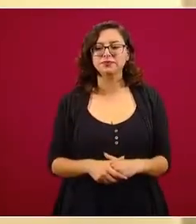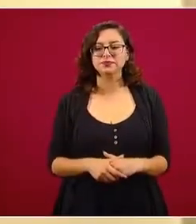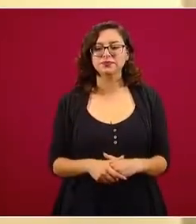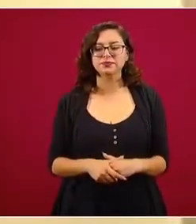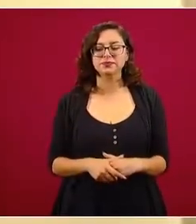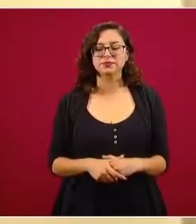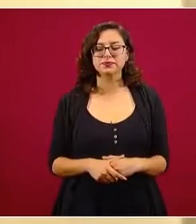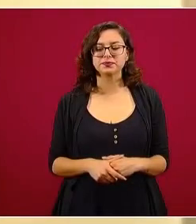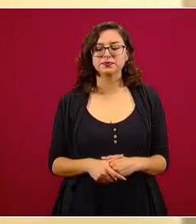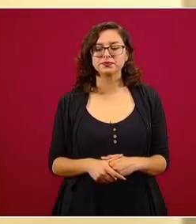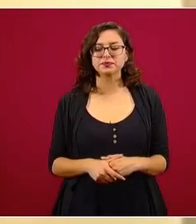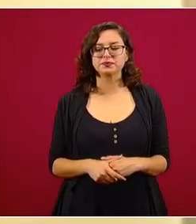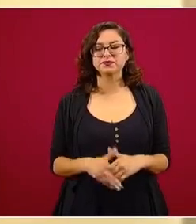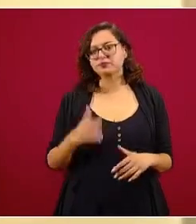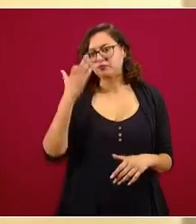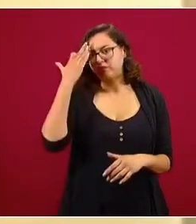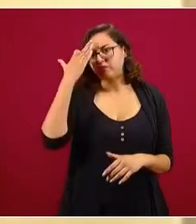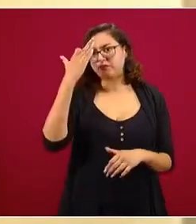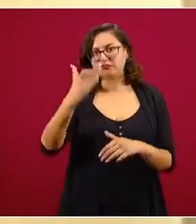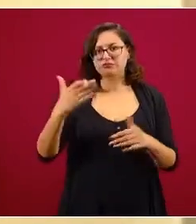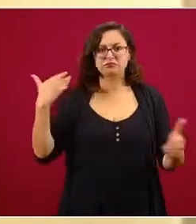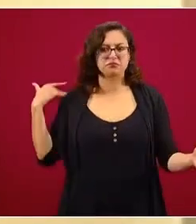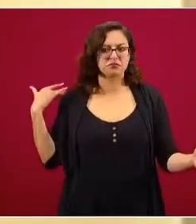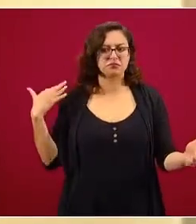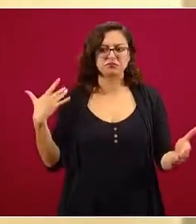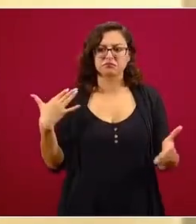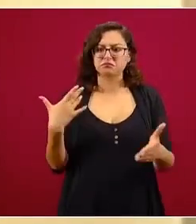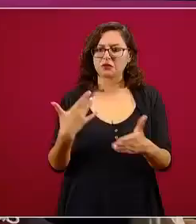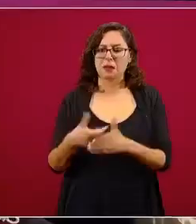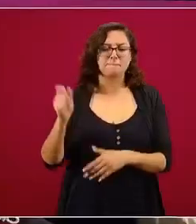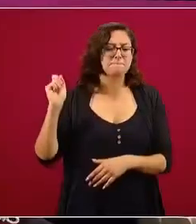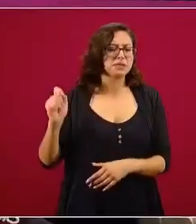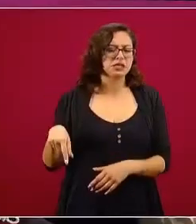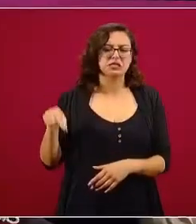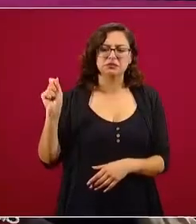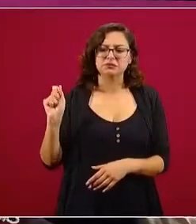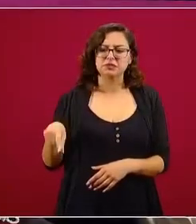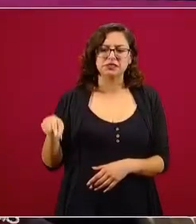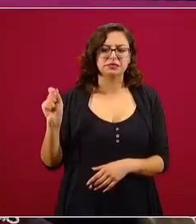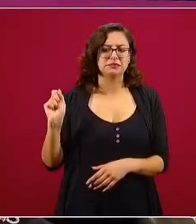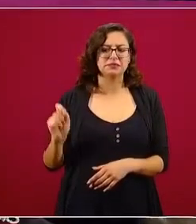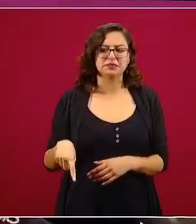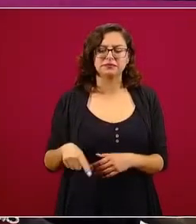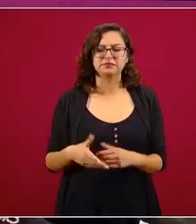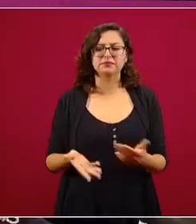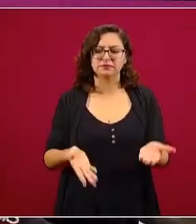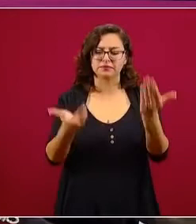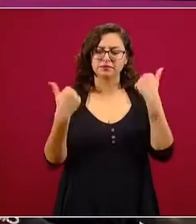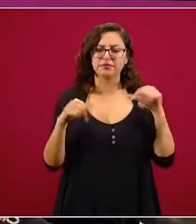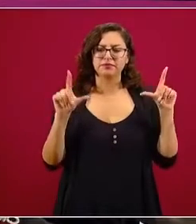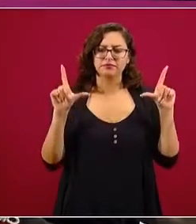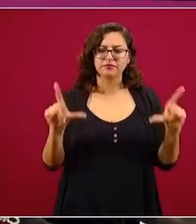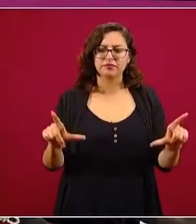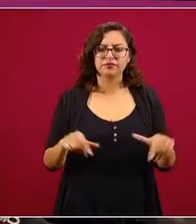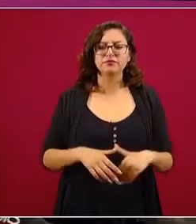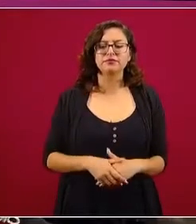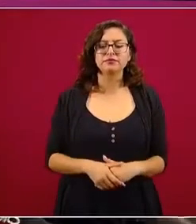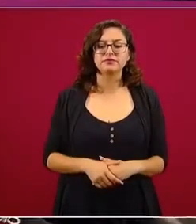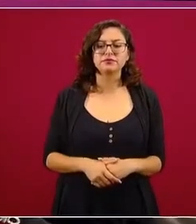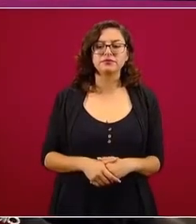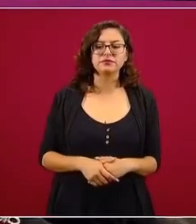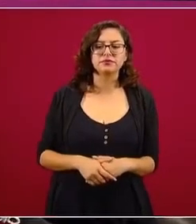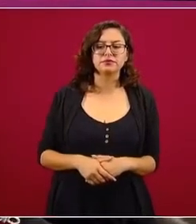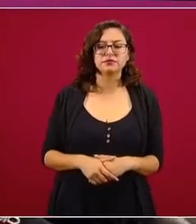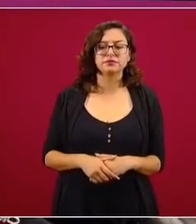durante el paso durante el tiempo que ha transcurrido de la epidemia en México. Veamos la siguiente diapositiva.